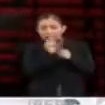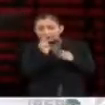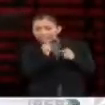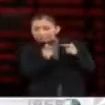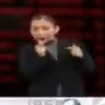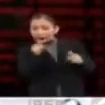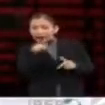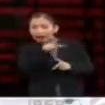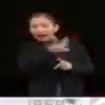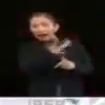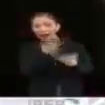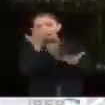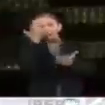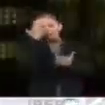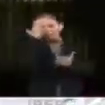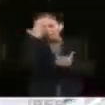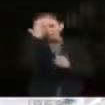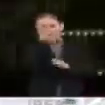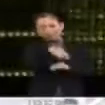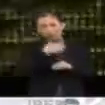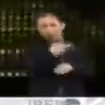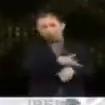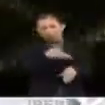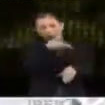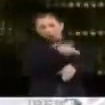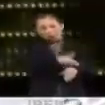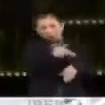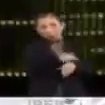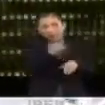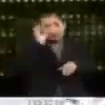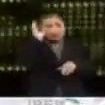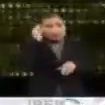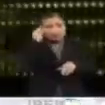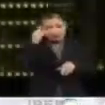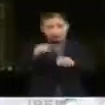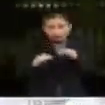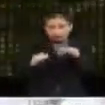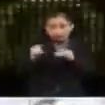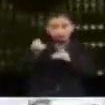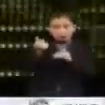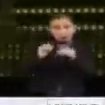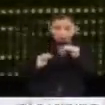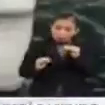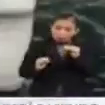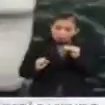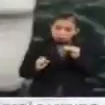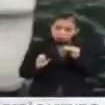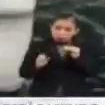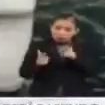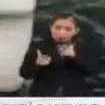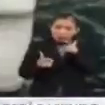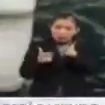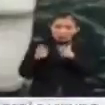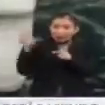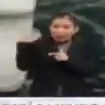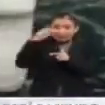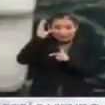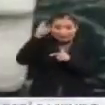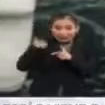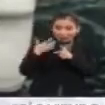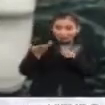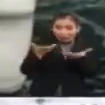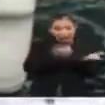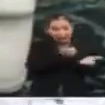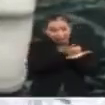estado encabezando ese proceso, porque China mismo está creciendo ahora menos, entonces que era algo que jalaba mucho la